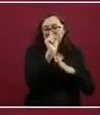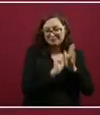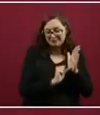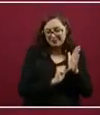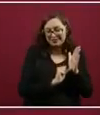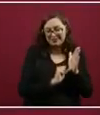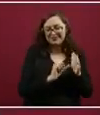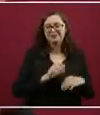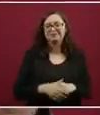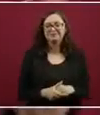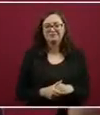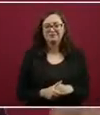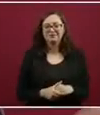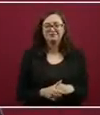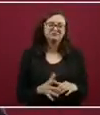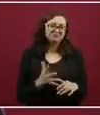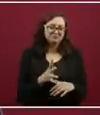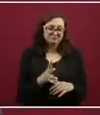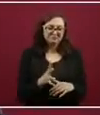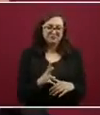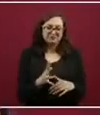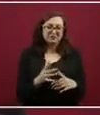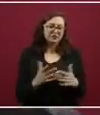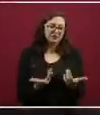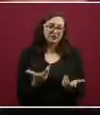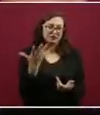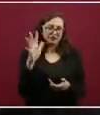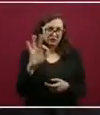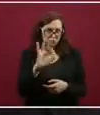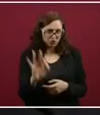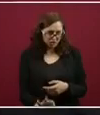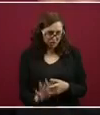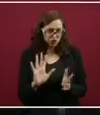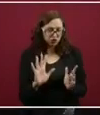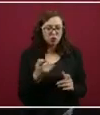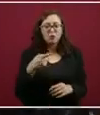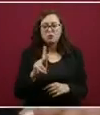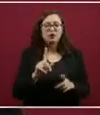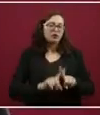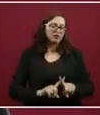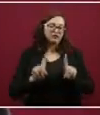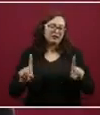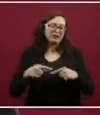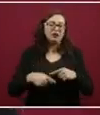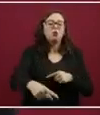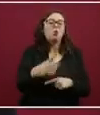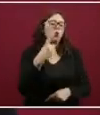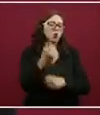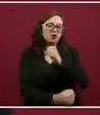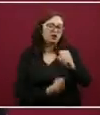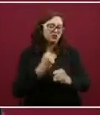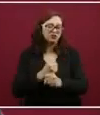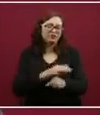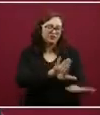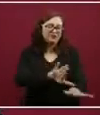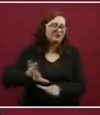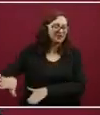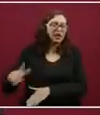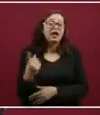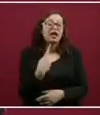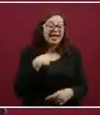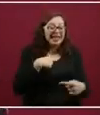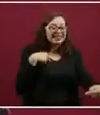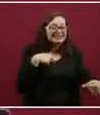de 64,000. Más o menos, son como, eso es el 10%, pero es una cifra totalmente irrelevante. El IMSS dice, el primer trimestre